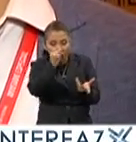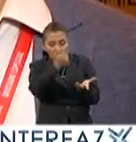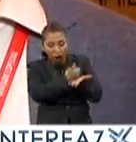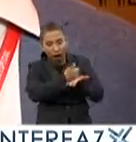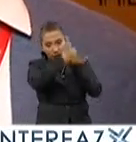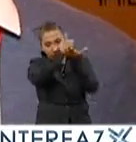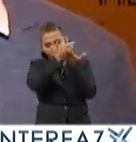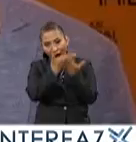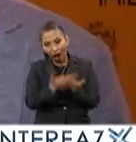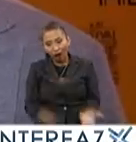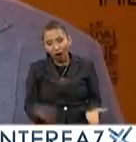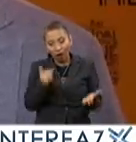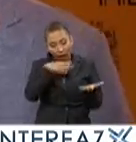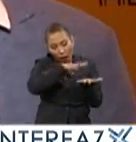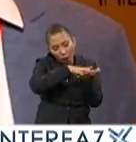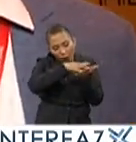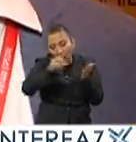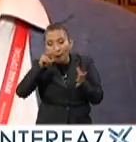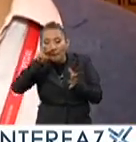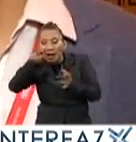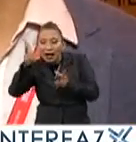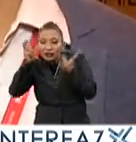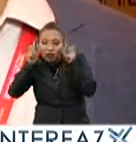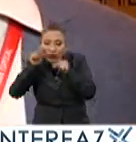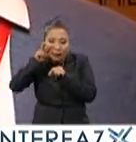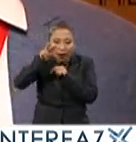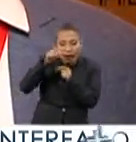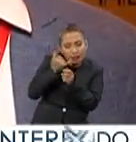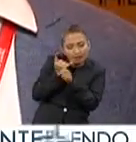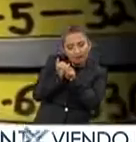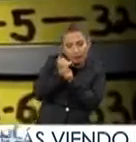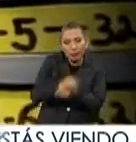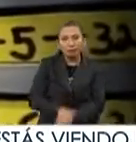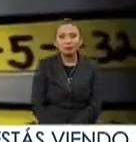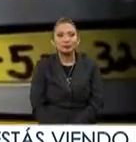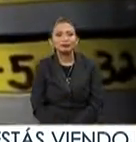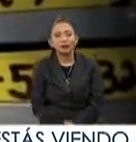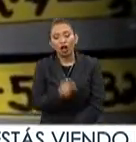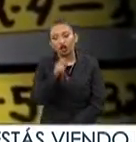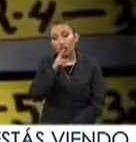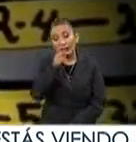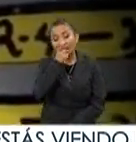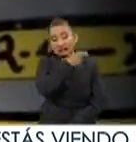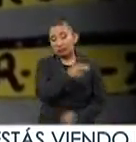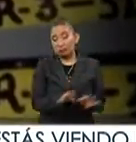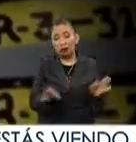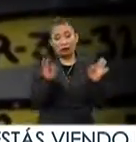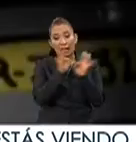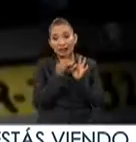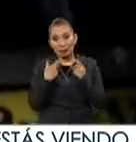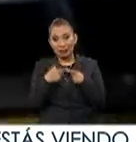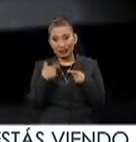nos ha permitido ahora poderlos ver, poderlos escuchar, poderlos consultar. Torres destaca la importancia de